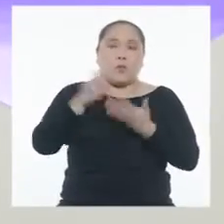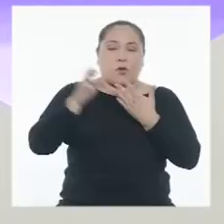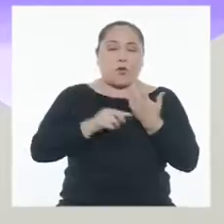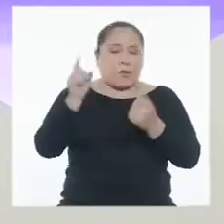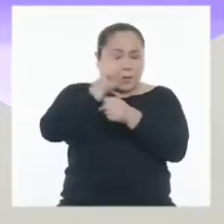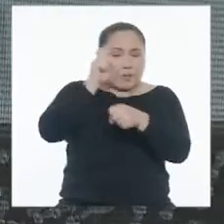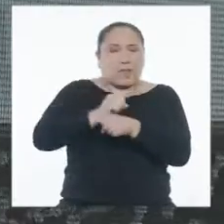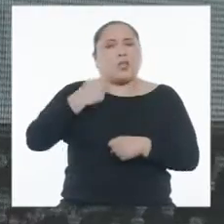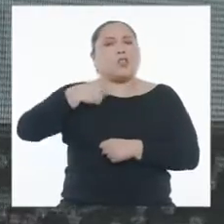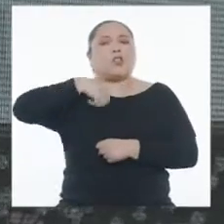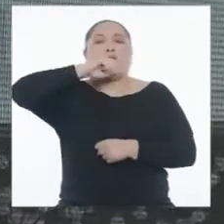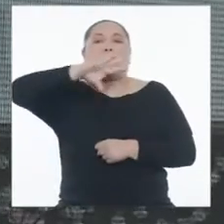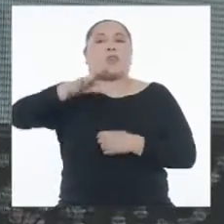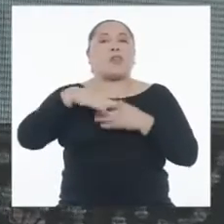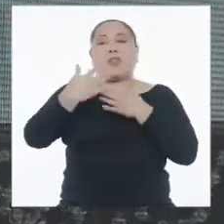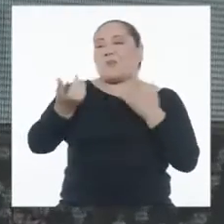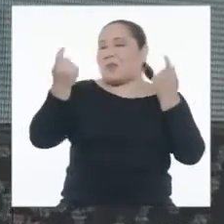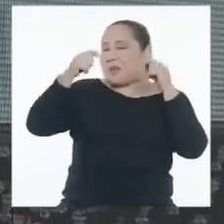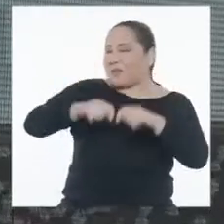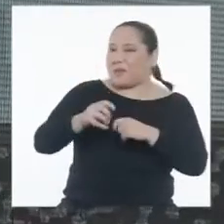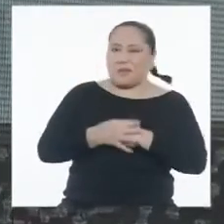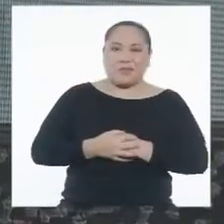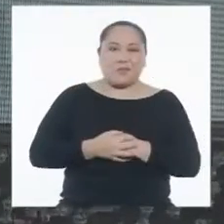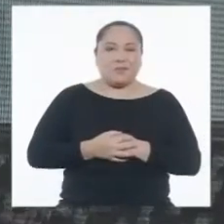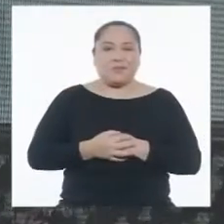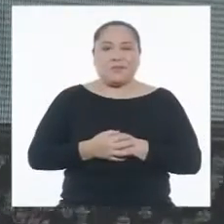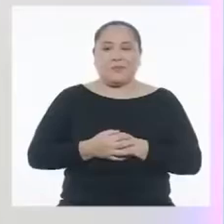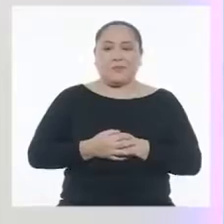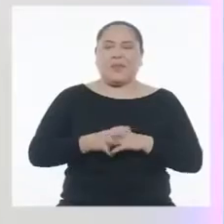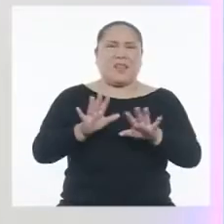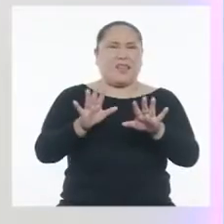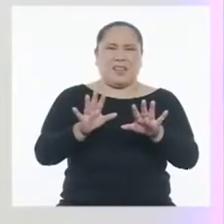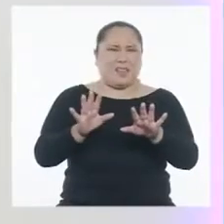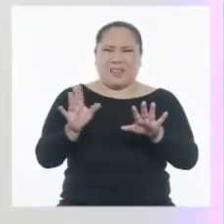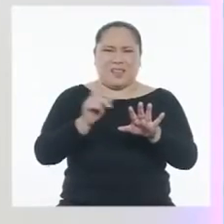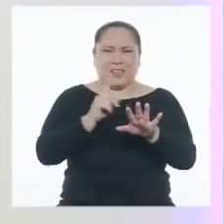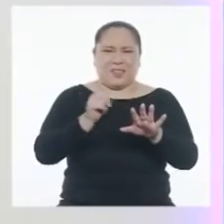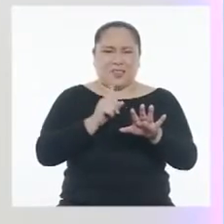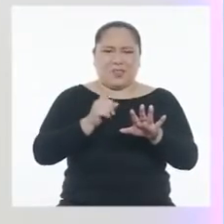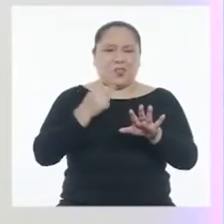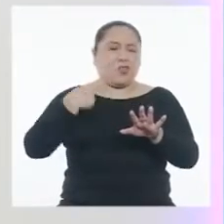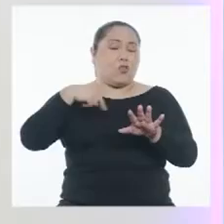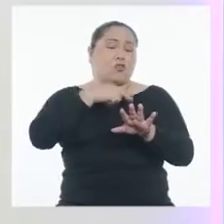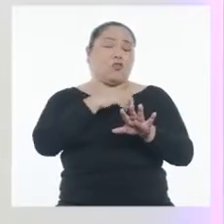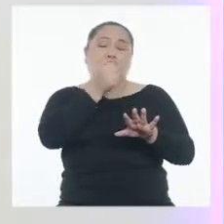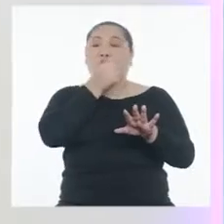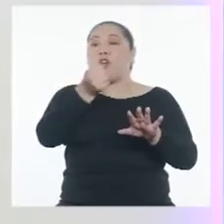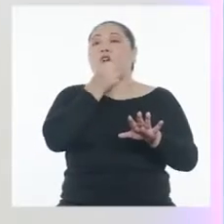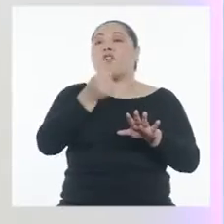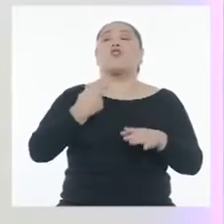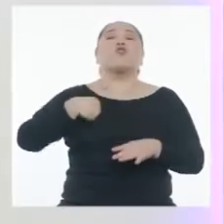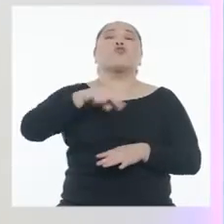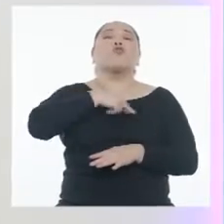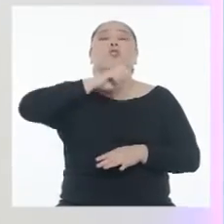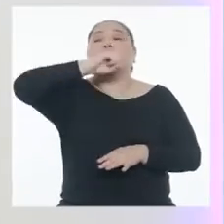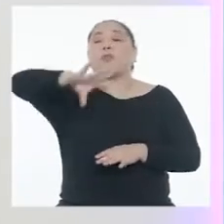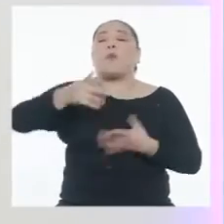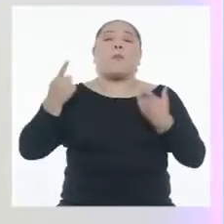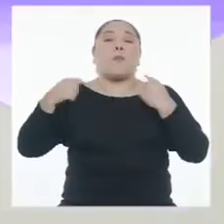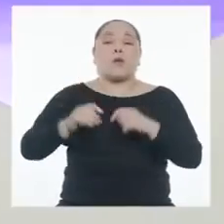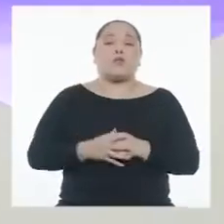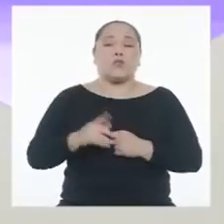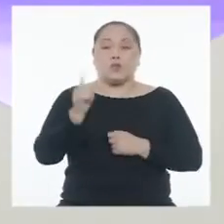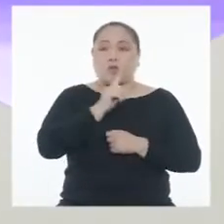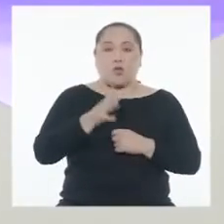¿Por qué se ríe? Se los diré después de la pausa. ¿Qué? Nosotros somos los conductores. Nosotros mandamos a la